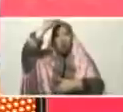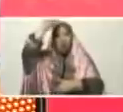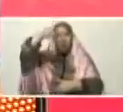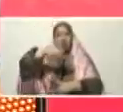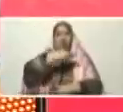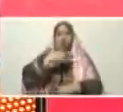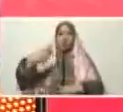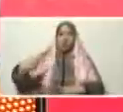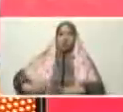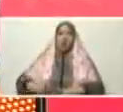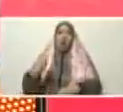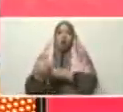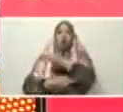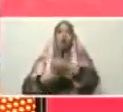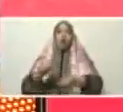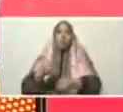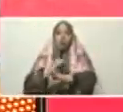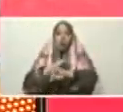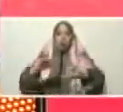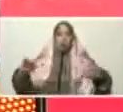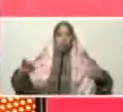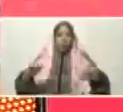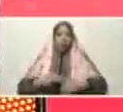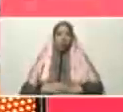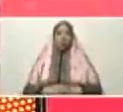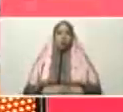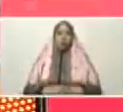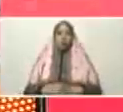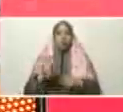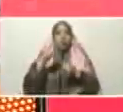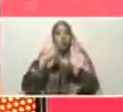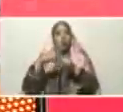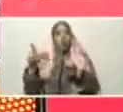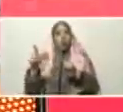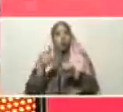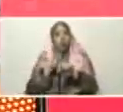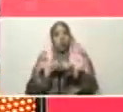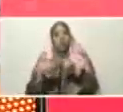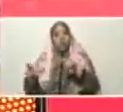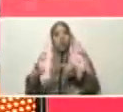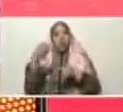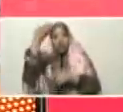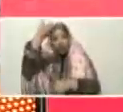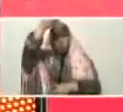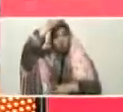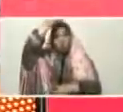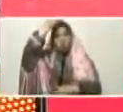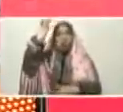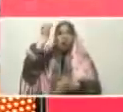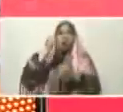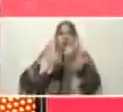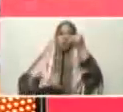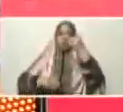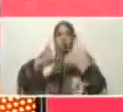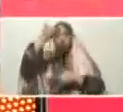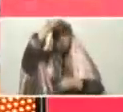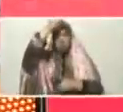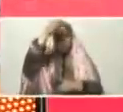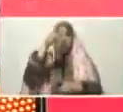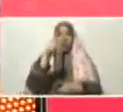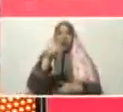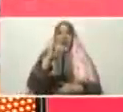sistema dinastía actúan dinastía ming la última dinastía qin